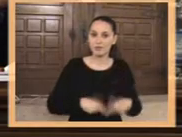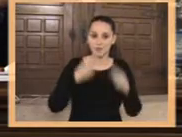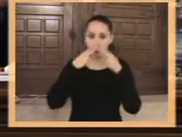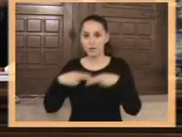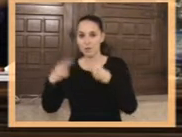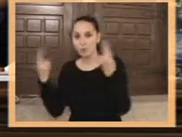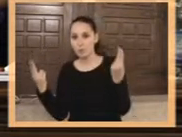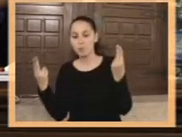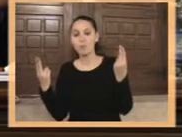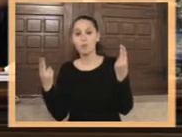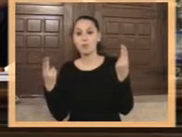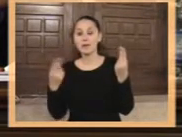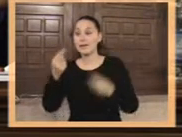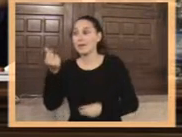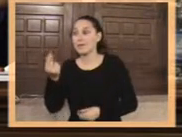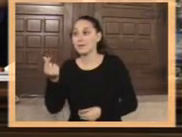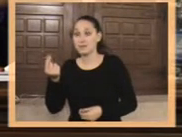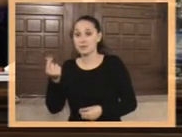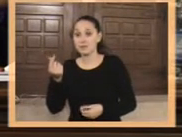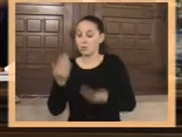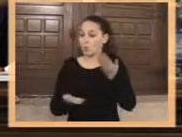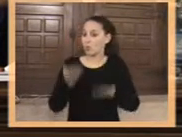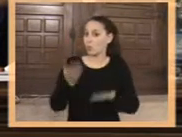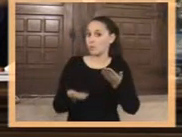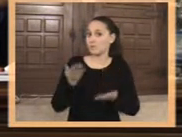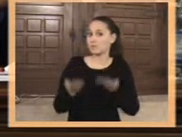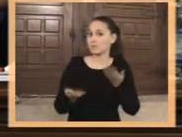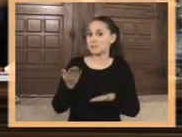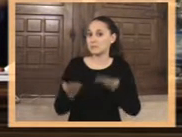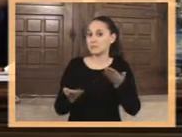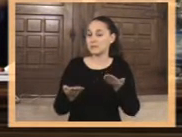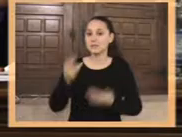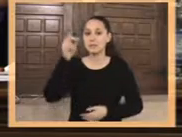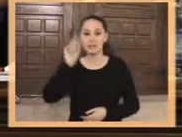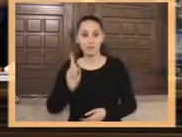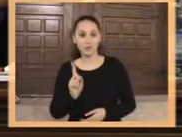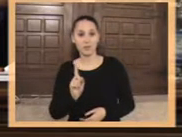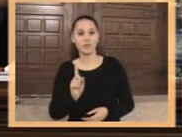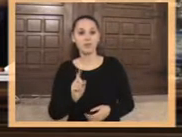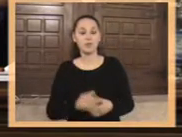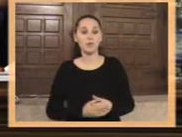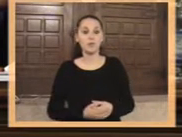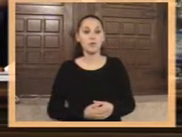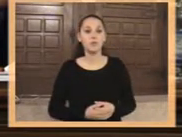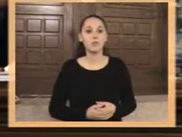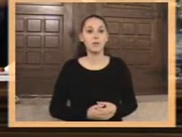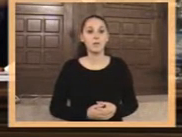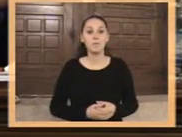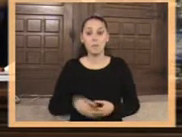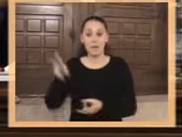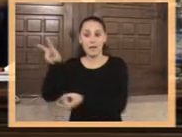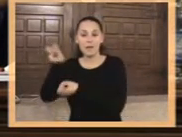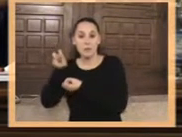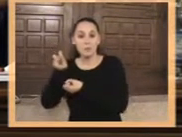principio de no compensación. El principio de no compensación, no sé de dónde se saca usted esto, compensar los impuestos solamente se pueden